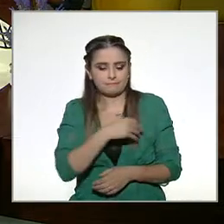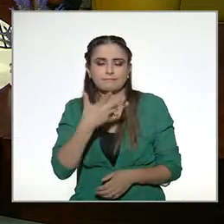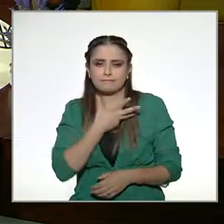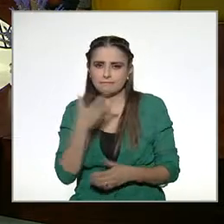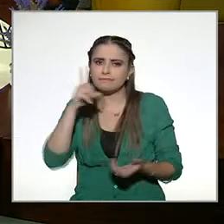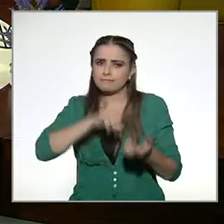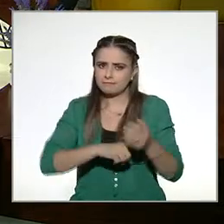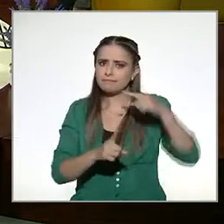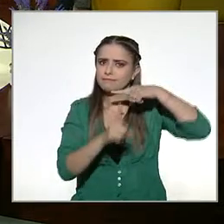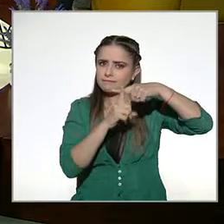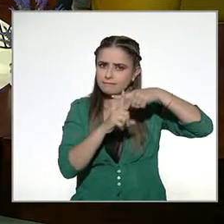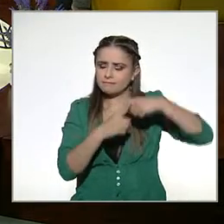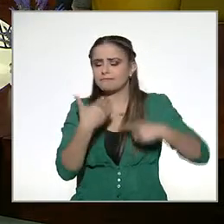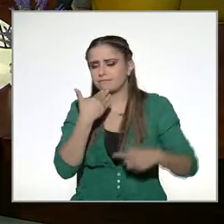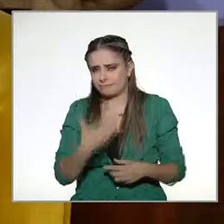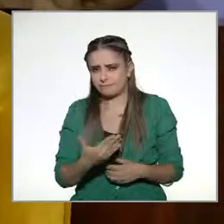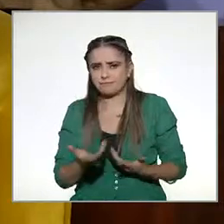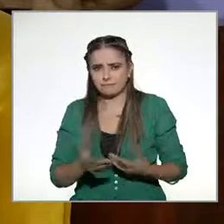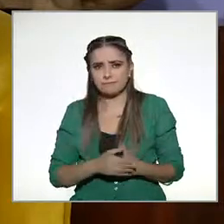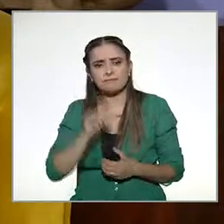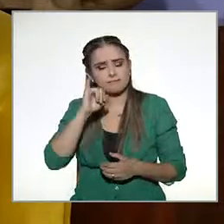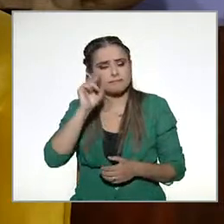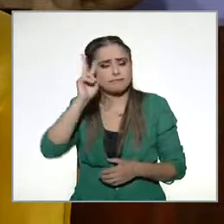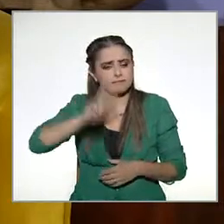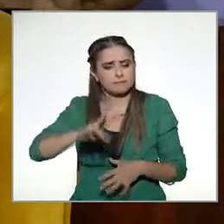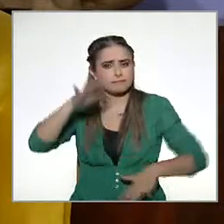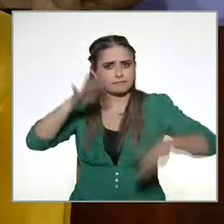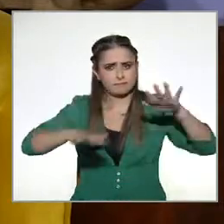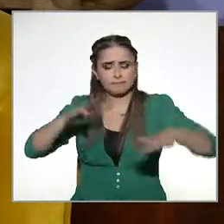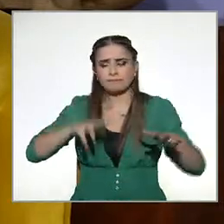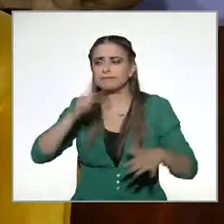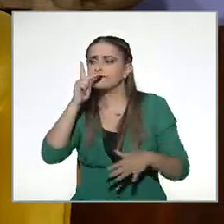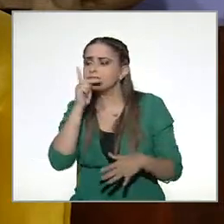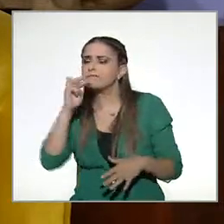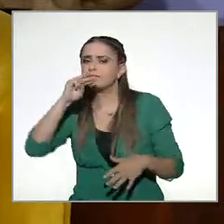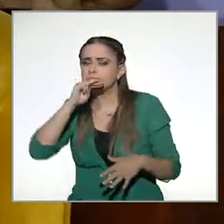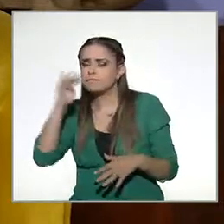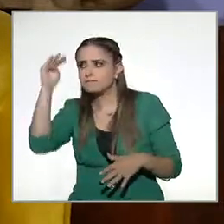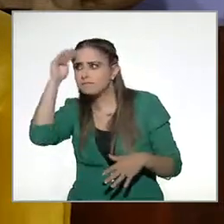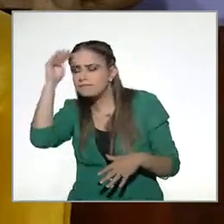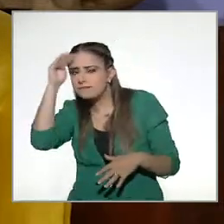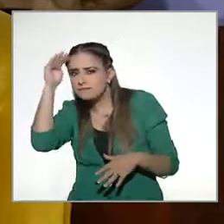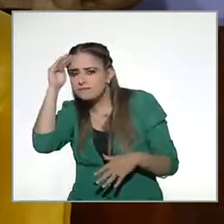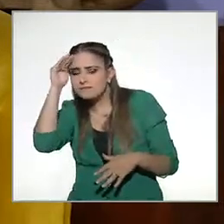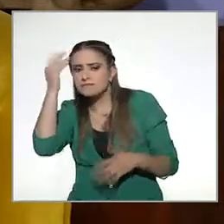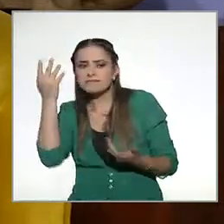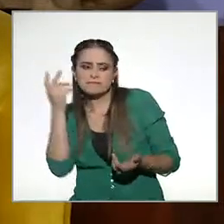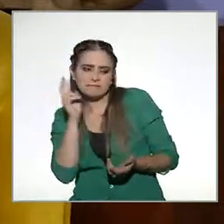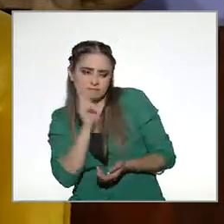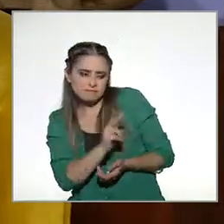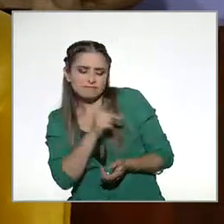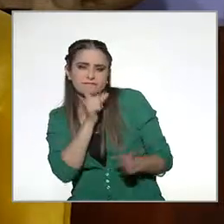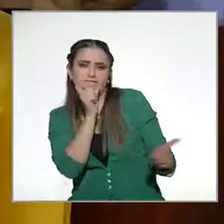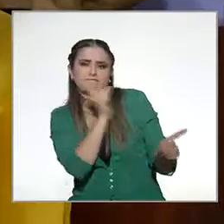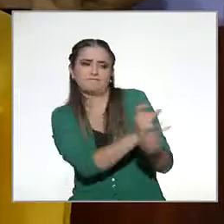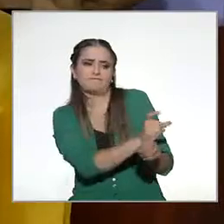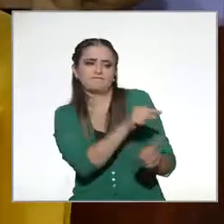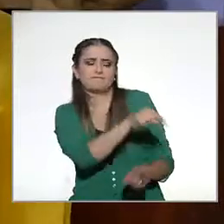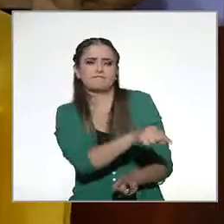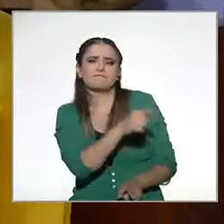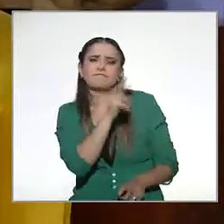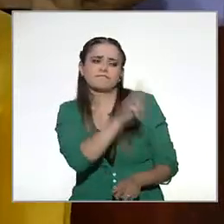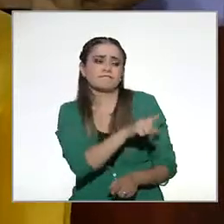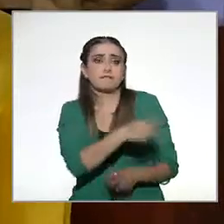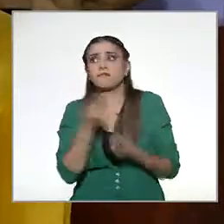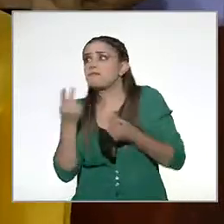lo comentábamos incluso fuera del corte, de repente las creencias que tienen los papás y las mamás, y de repente ponerle etiquetas a los hijos que si son